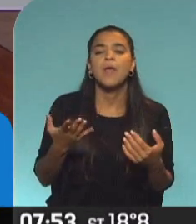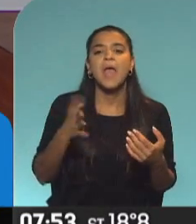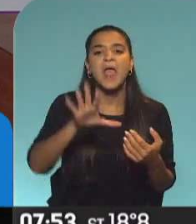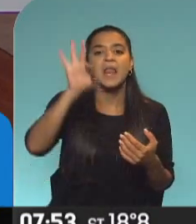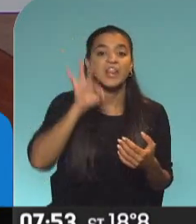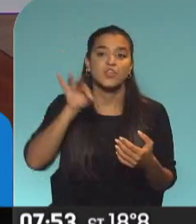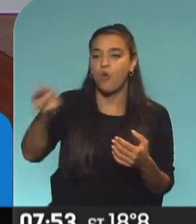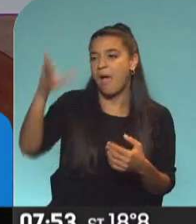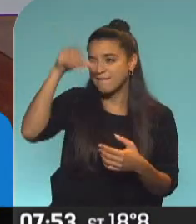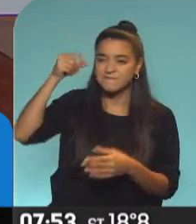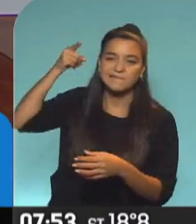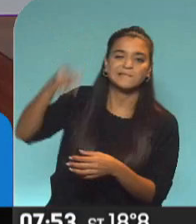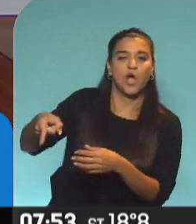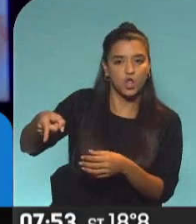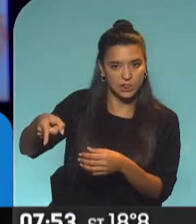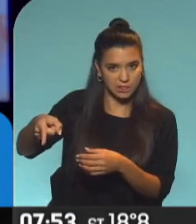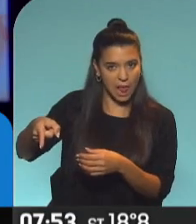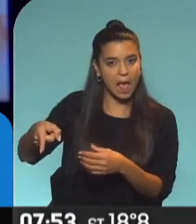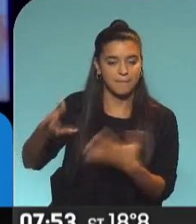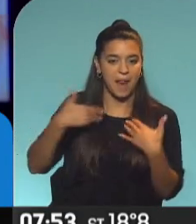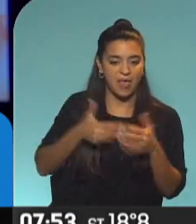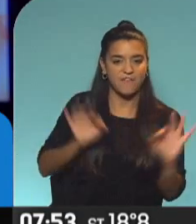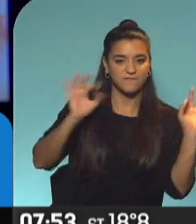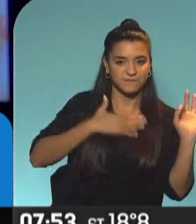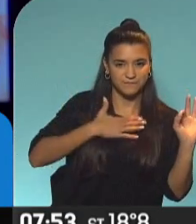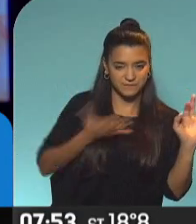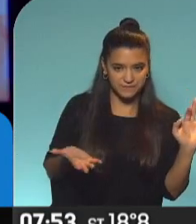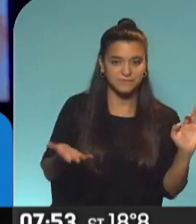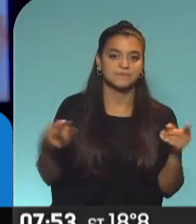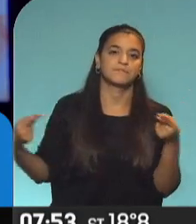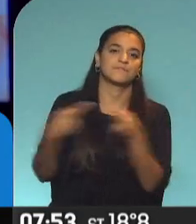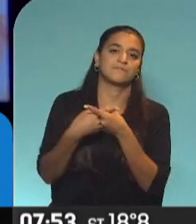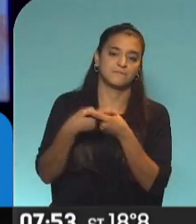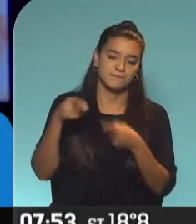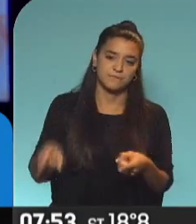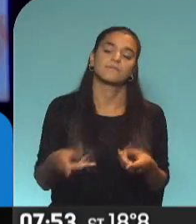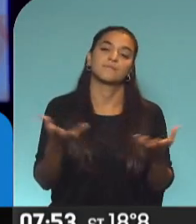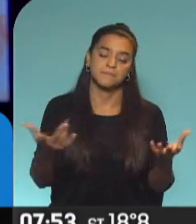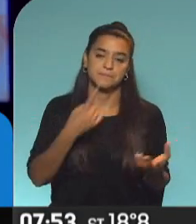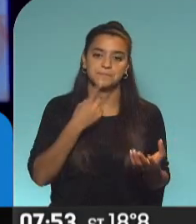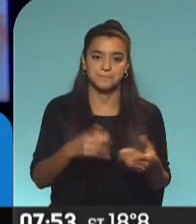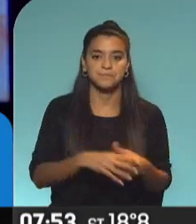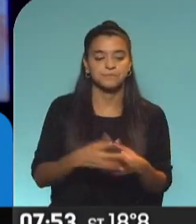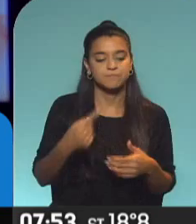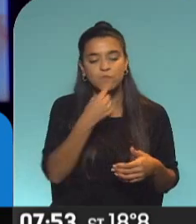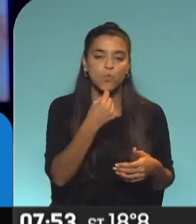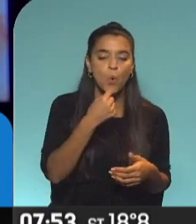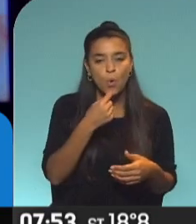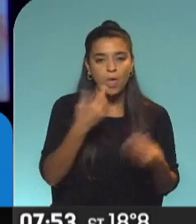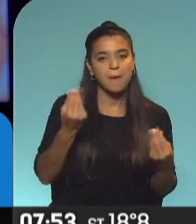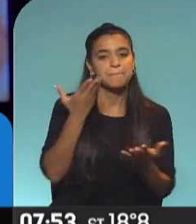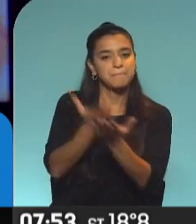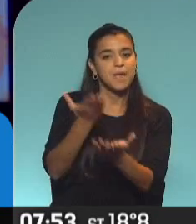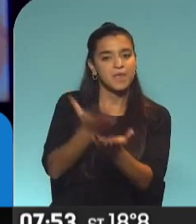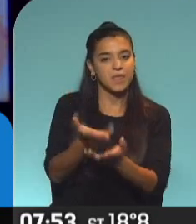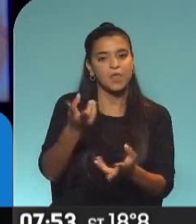a cristina fernández de kirchner elisa carrió para en principio confrontar y poner en cuestionamiento este pedido